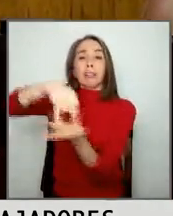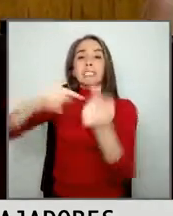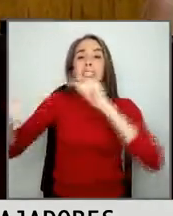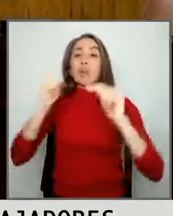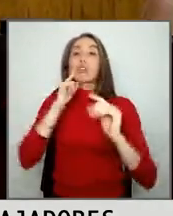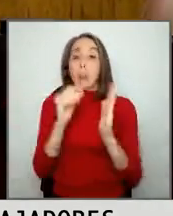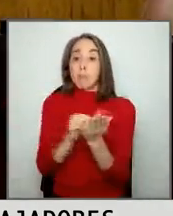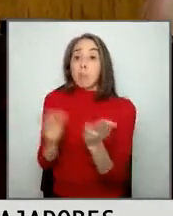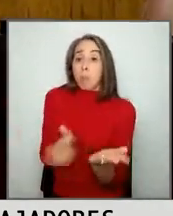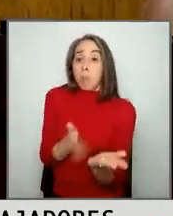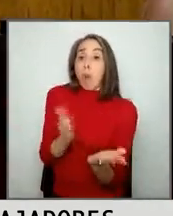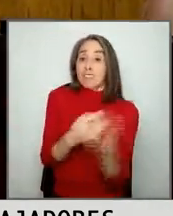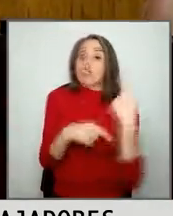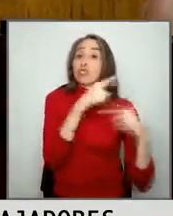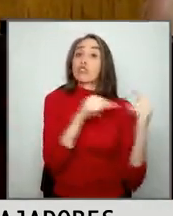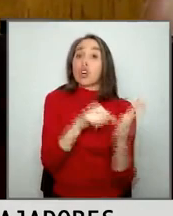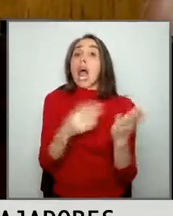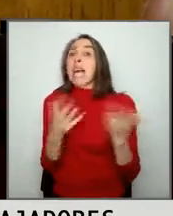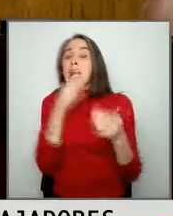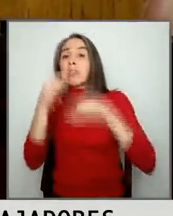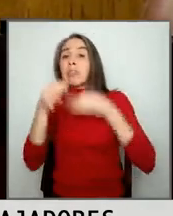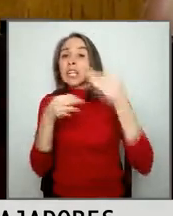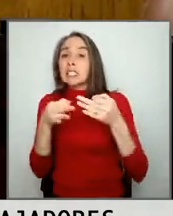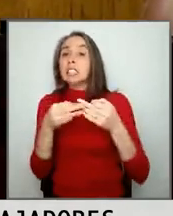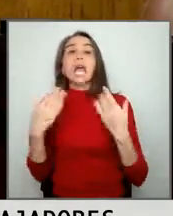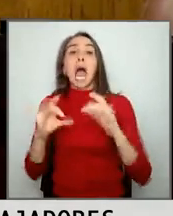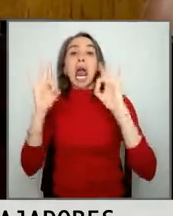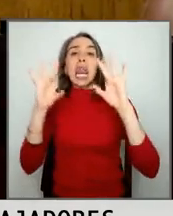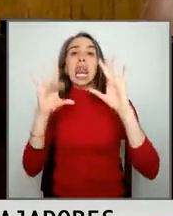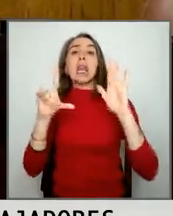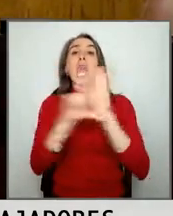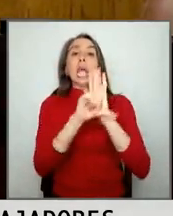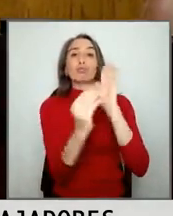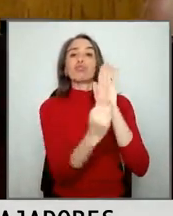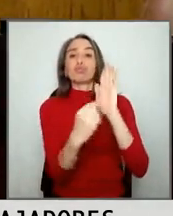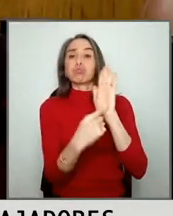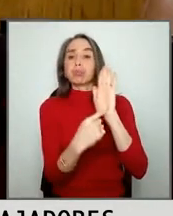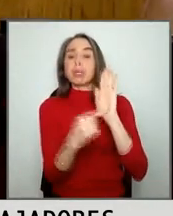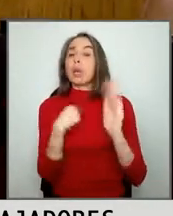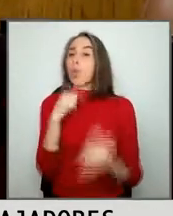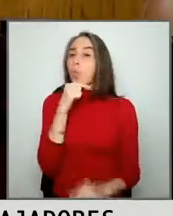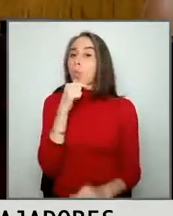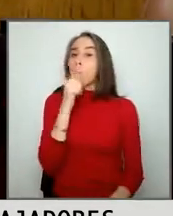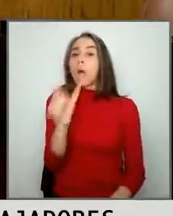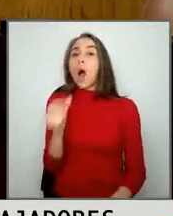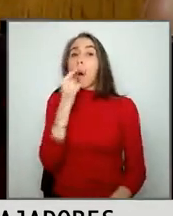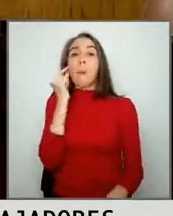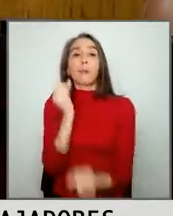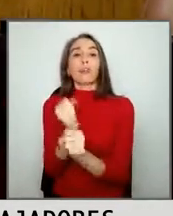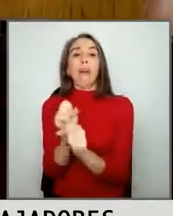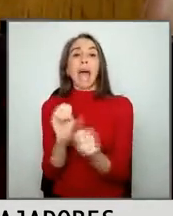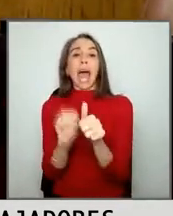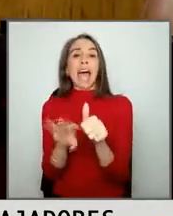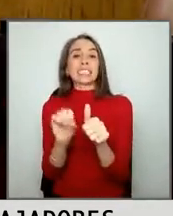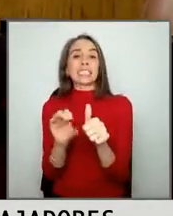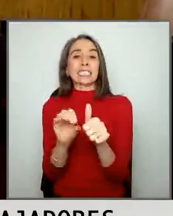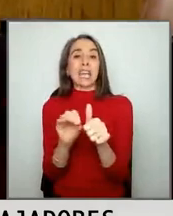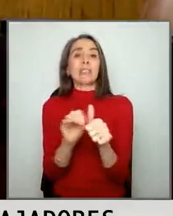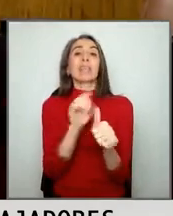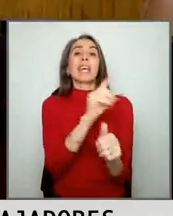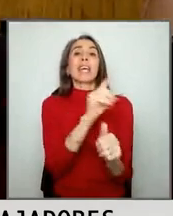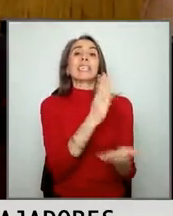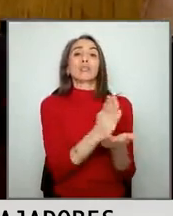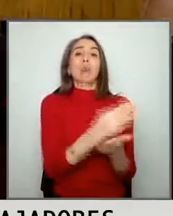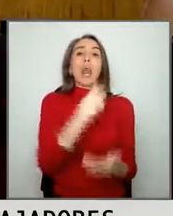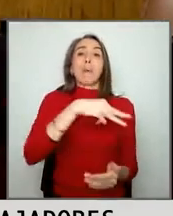presidenta es la duda que tengo una vez que estas trabajadoras Y estos trabajadores sean traspasados al nuevo sistema